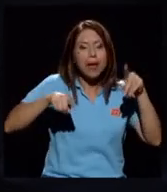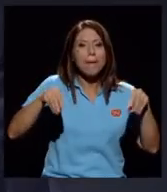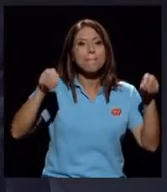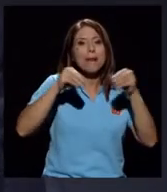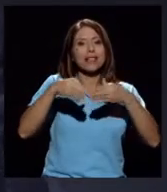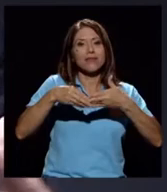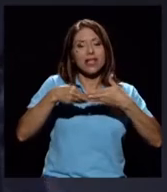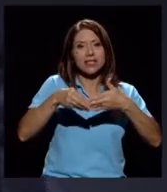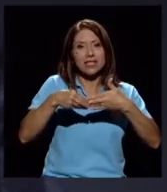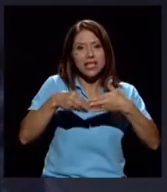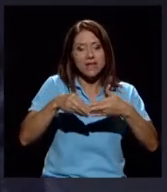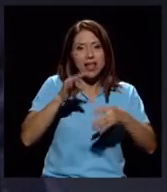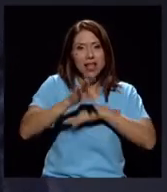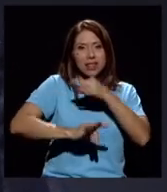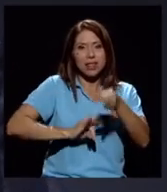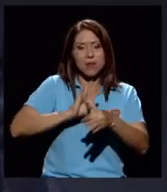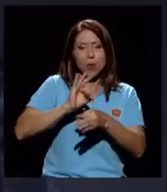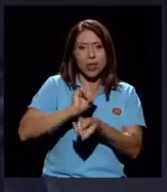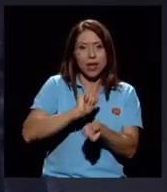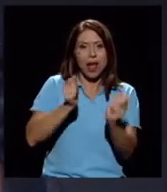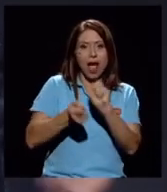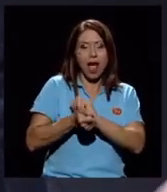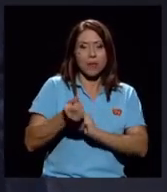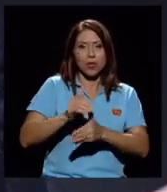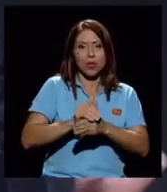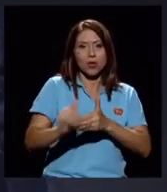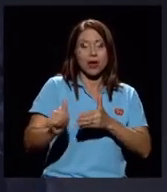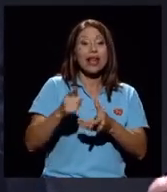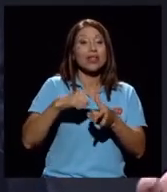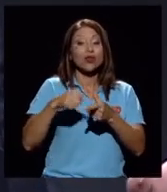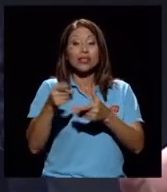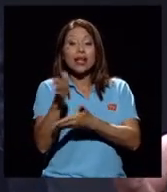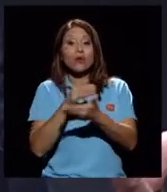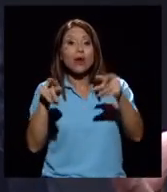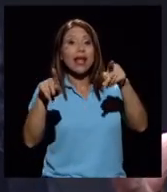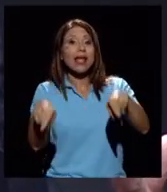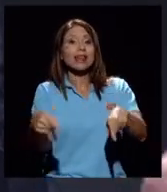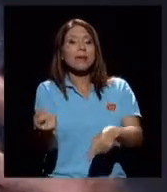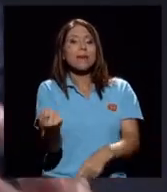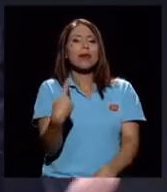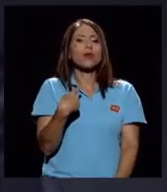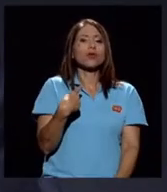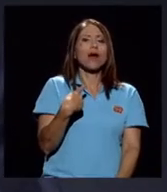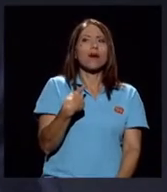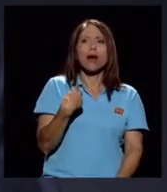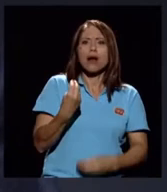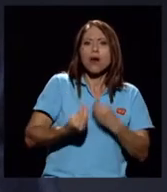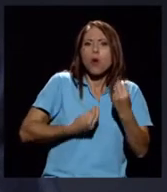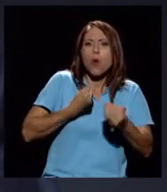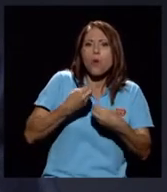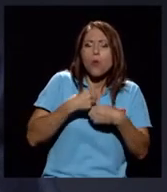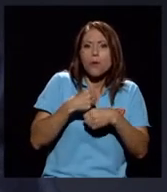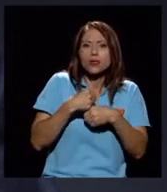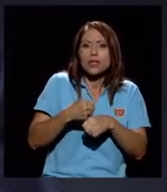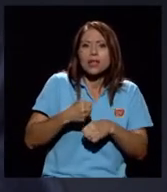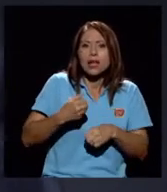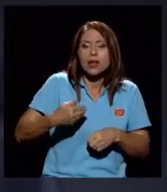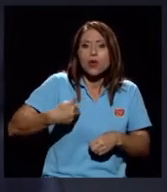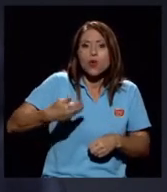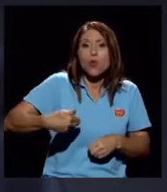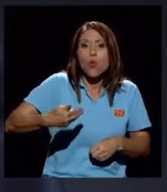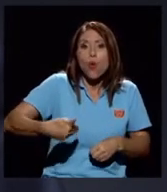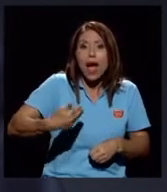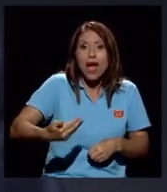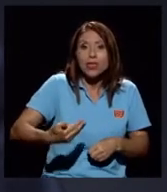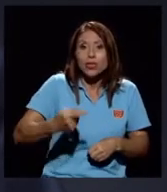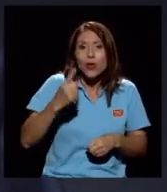y entonces alguna gente me preguntaba por cómo vamos a hacer cuando en un mercado pequeño chico